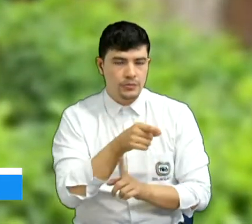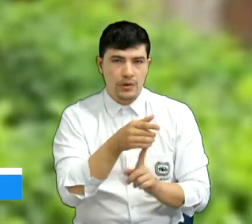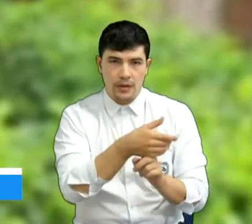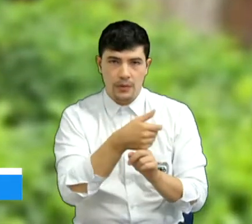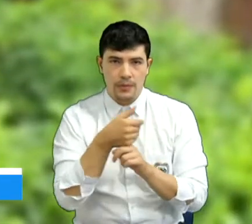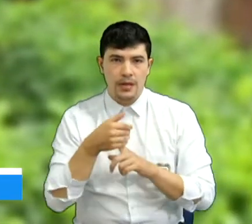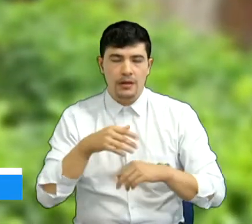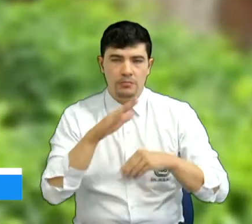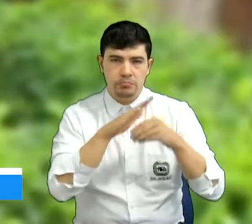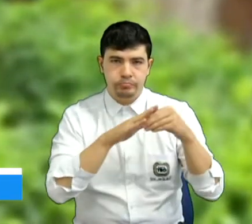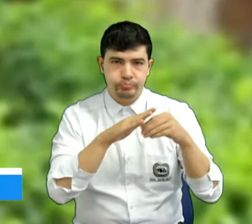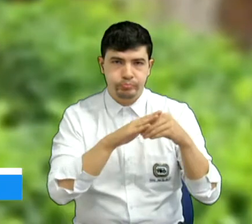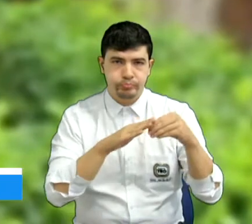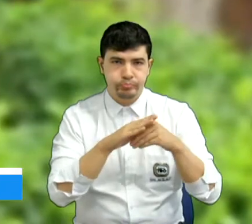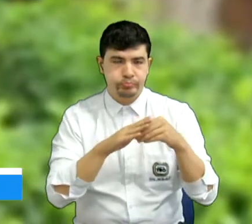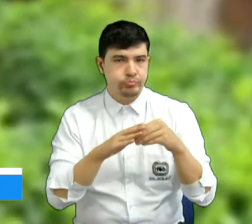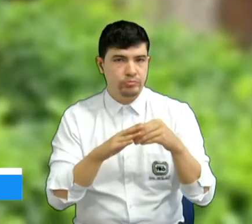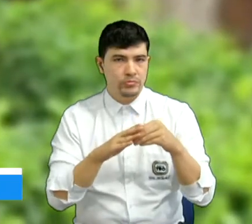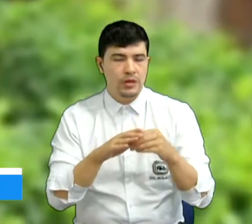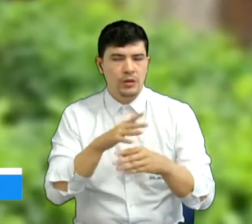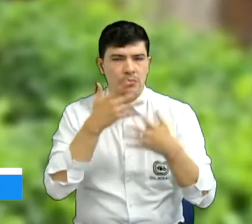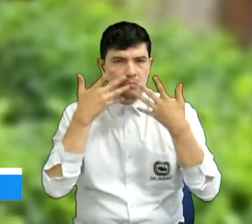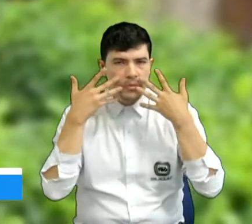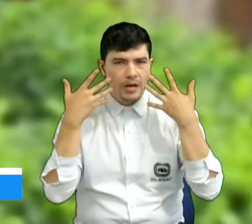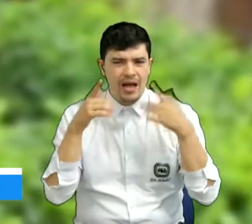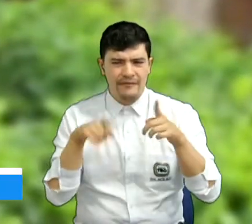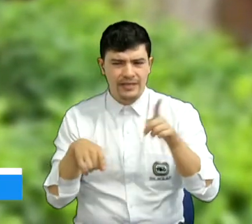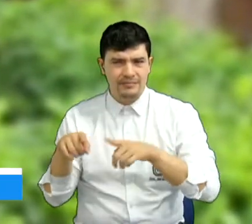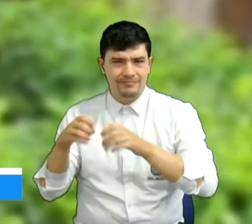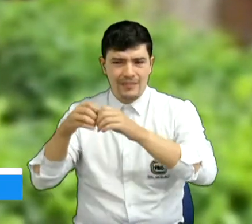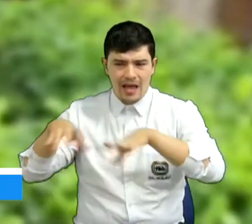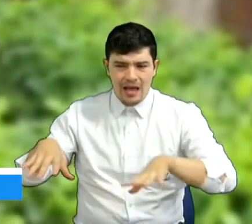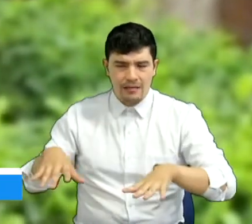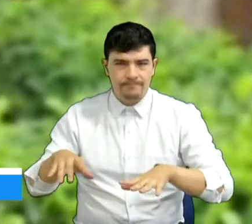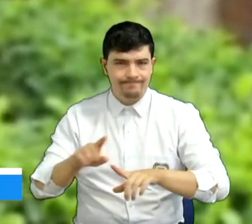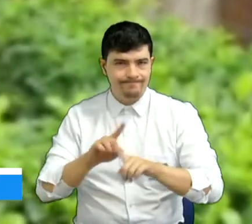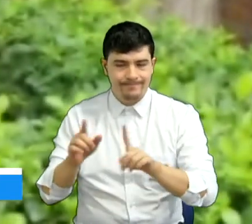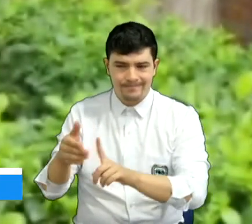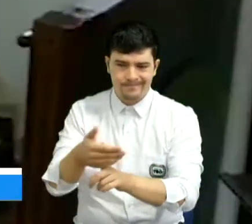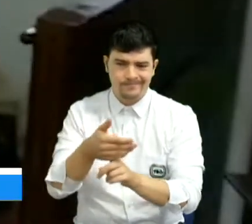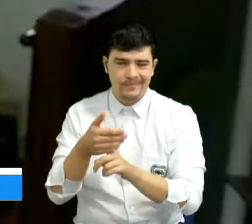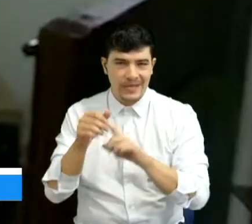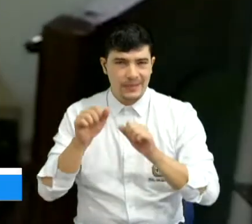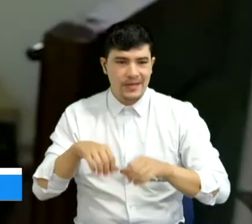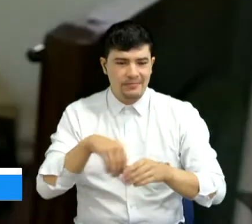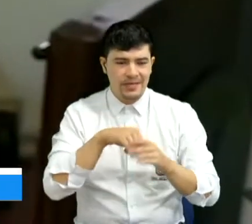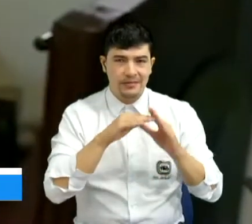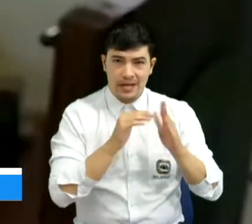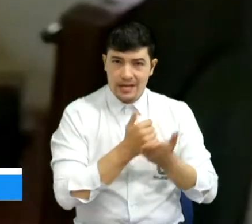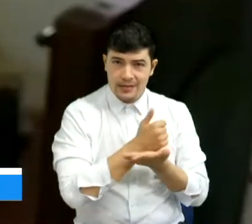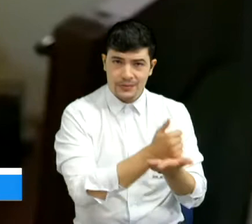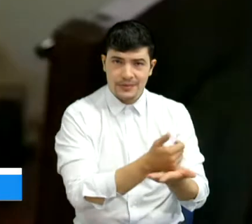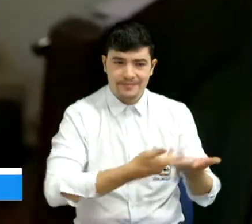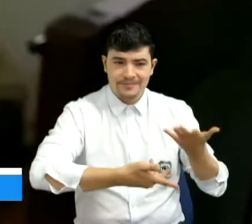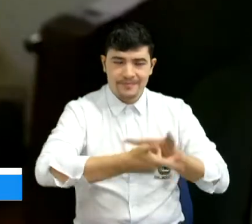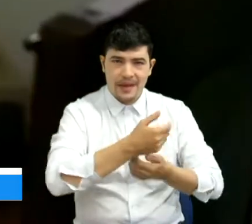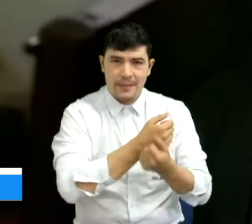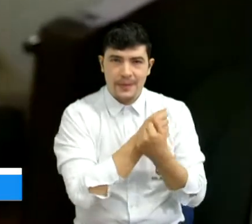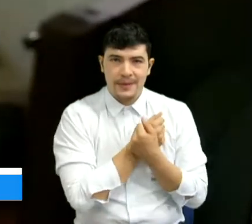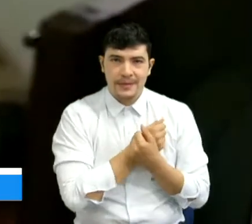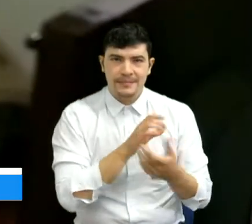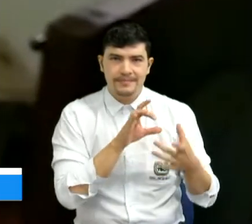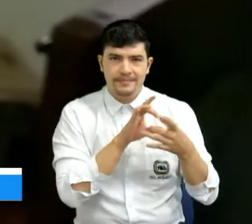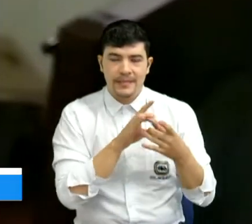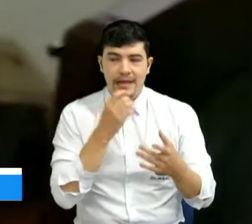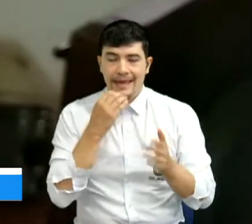muchas veces están en condición de abandono y a los cuales le podemos brindar una ayuda. Valerie se convirtió en el ejemplo de amor hacia los